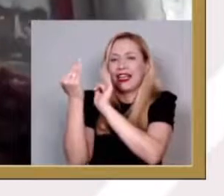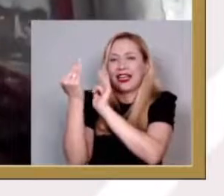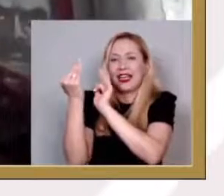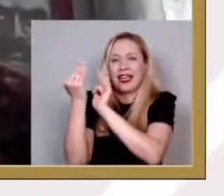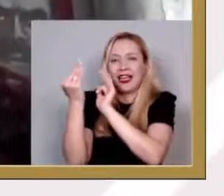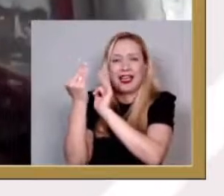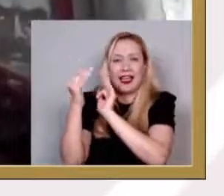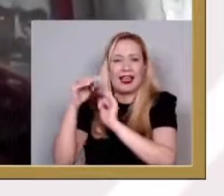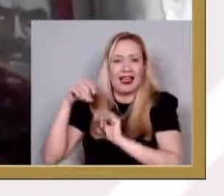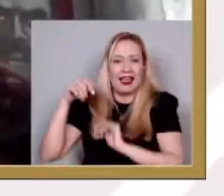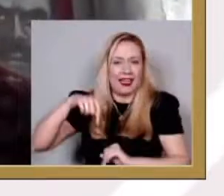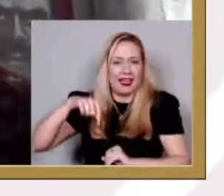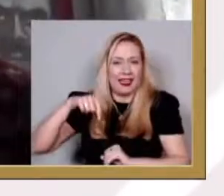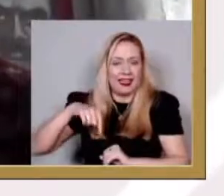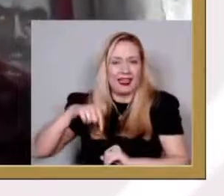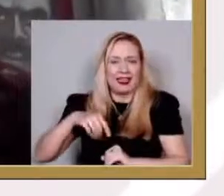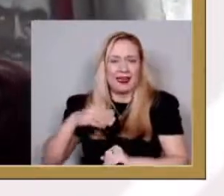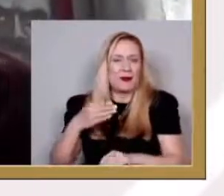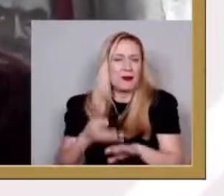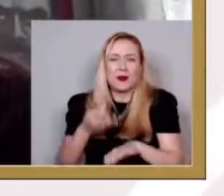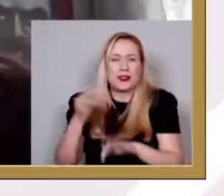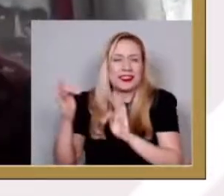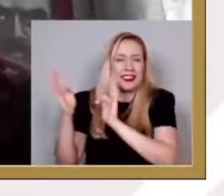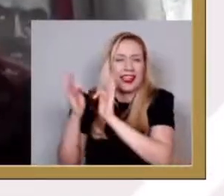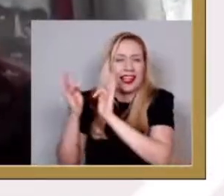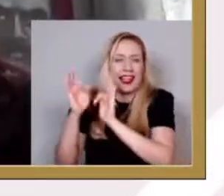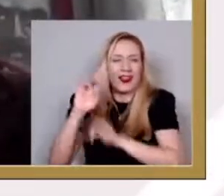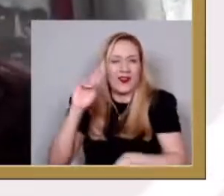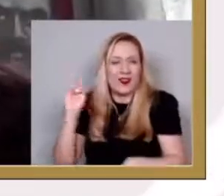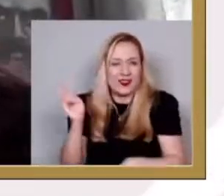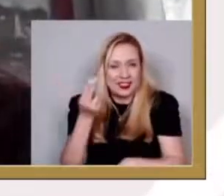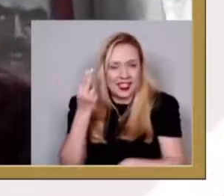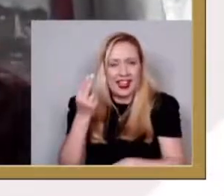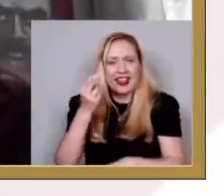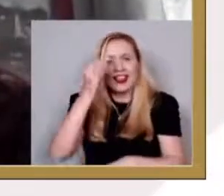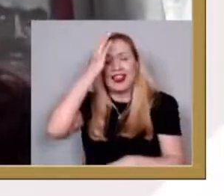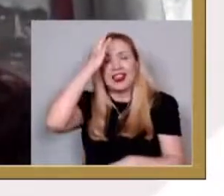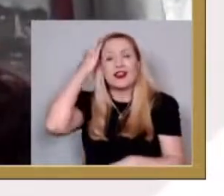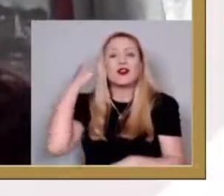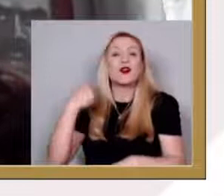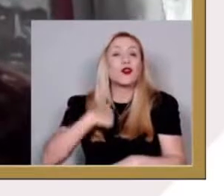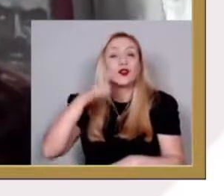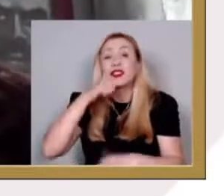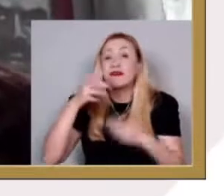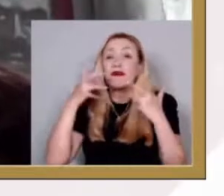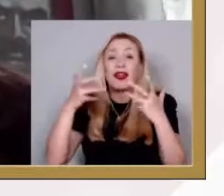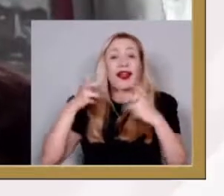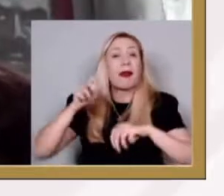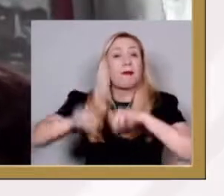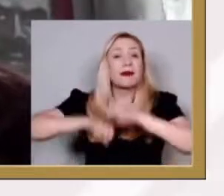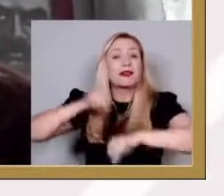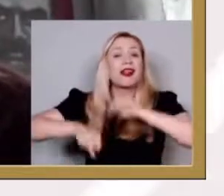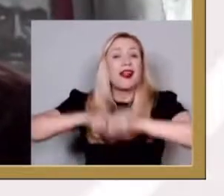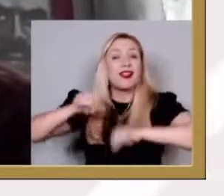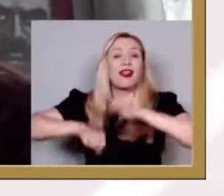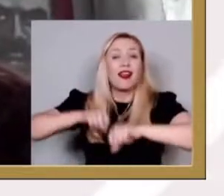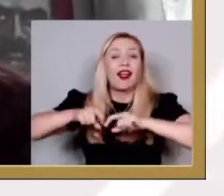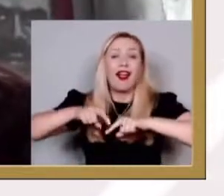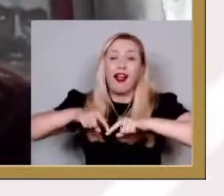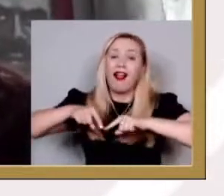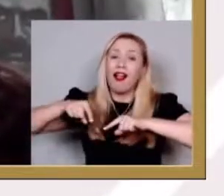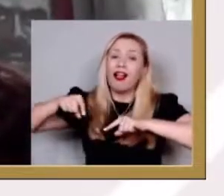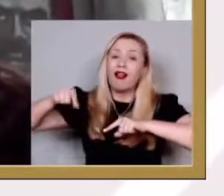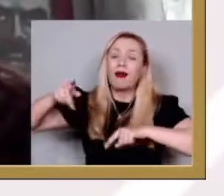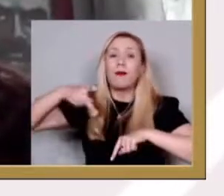3 veces, estamos muy cerca de Ciudad Universitaria, siempre quise ir en bicicleta, pero ¿saben qué? Que